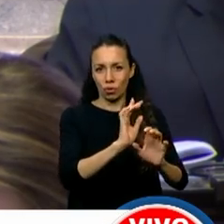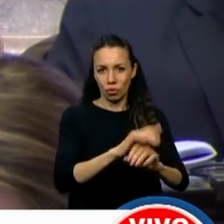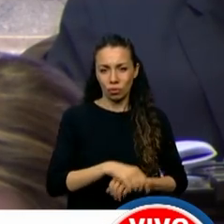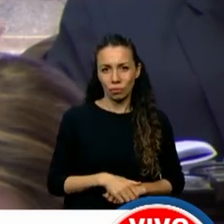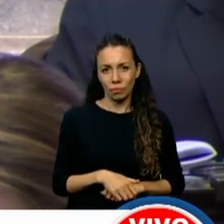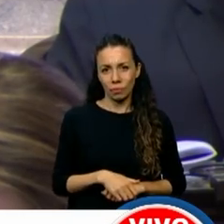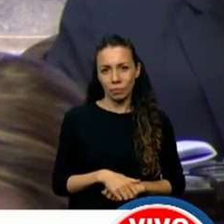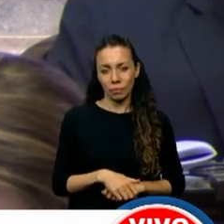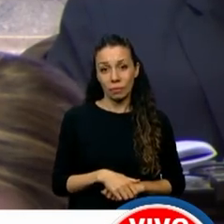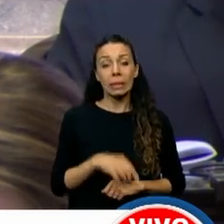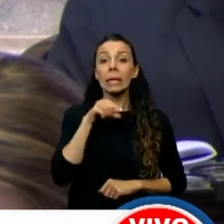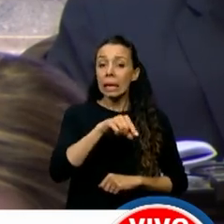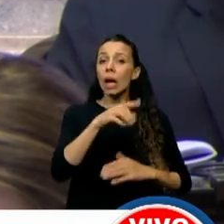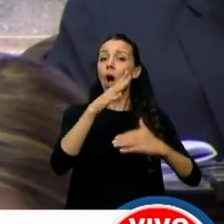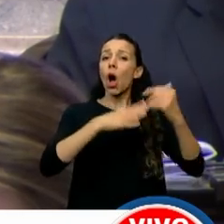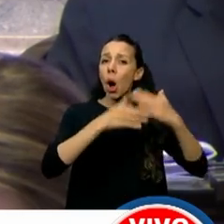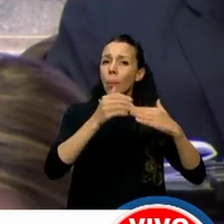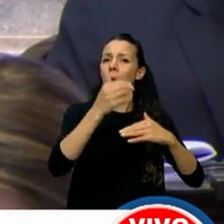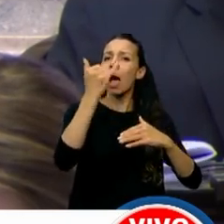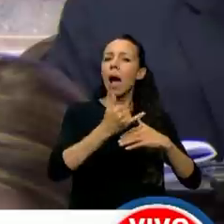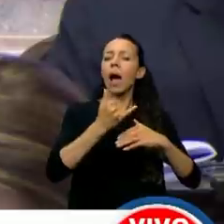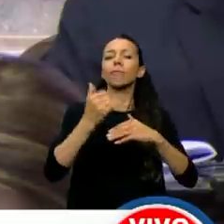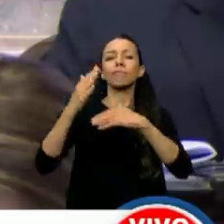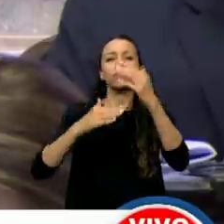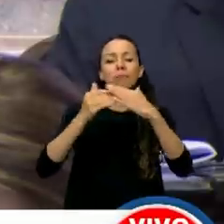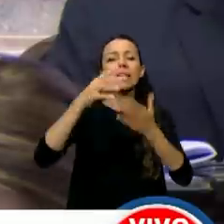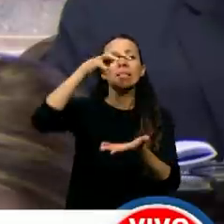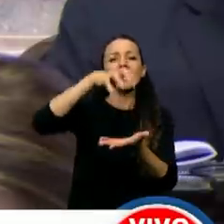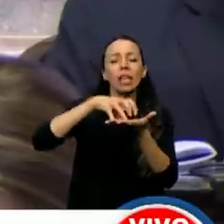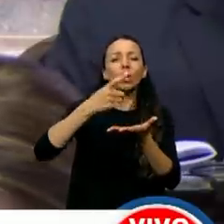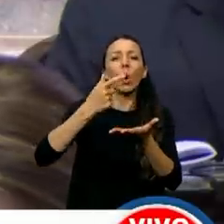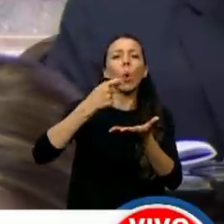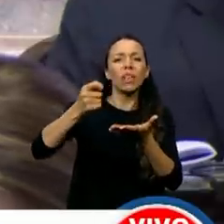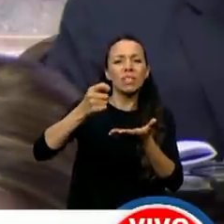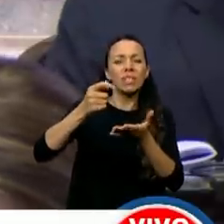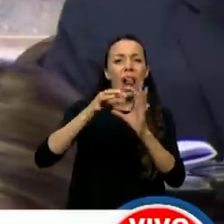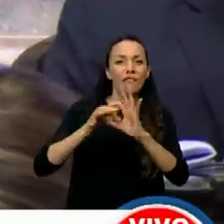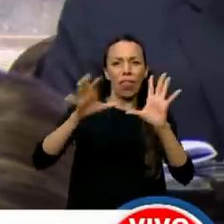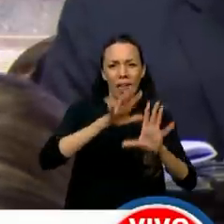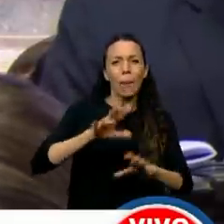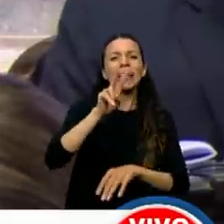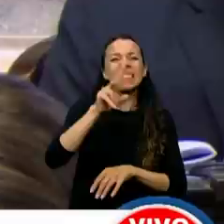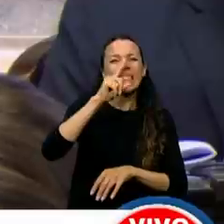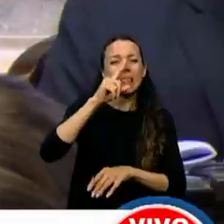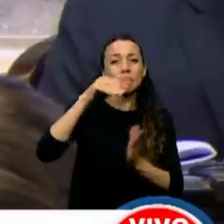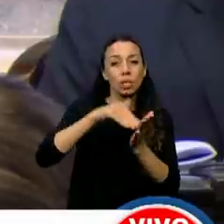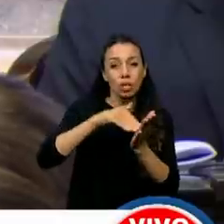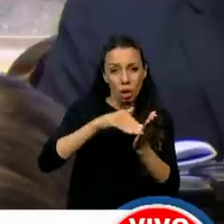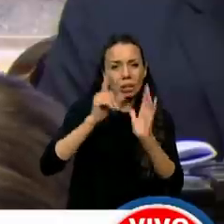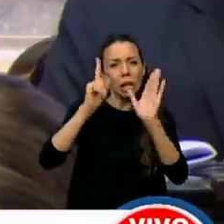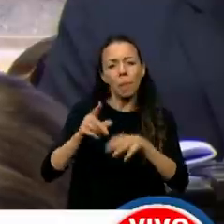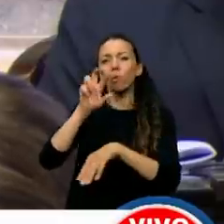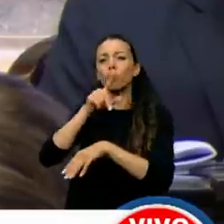entre las tantas obras se encuentra la construcción de un centro judicial federal por 27 millones la puesta en valor de rutas nacionales